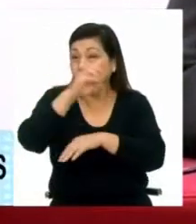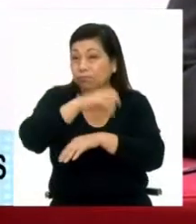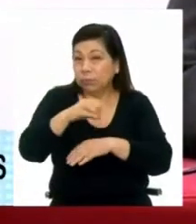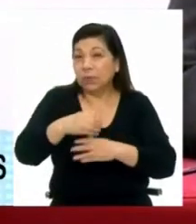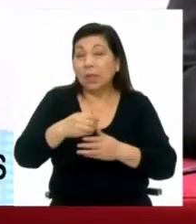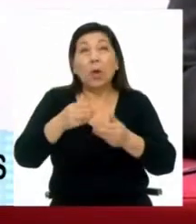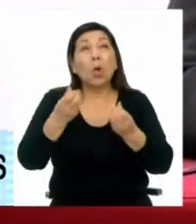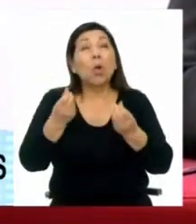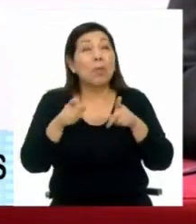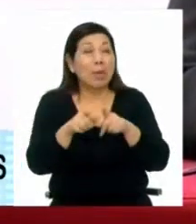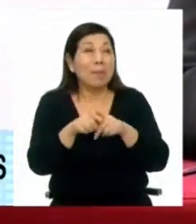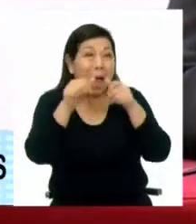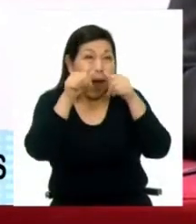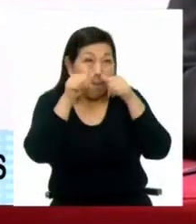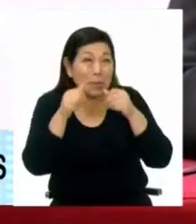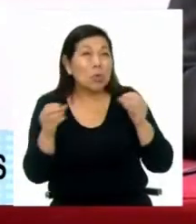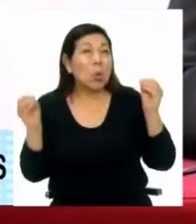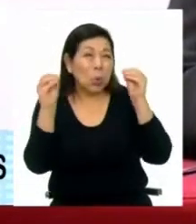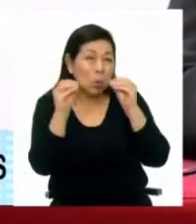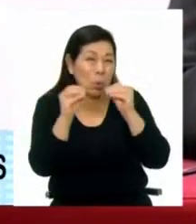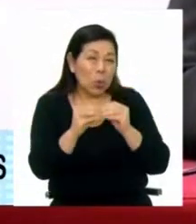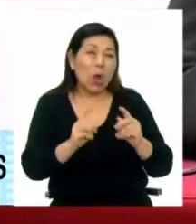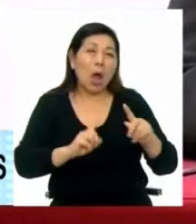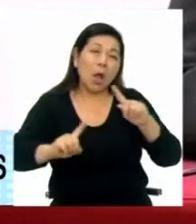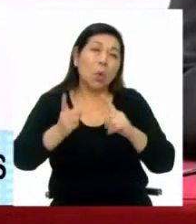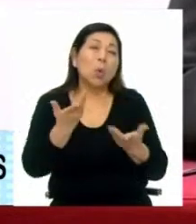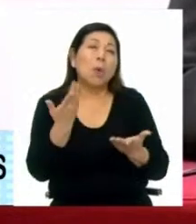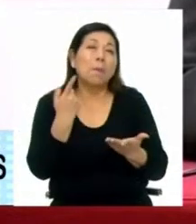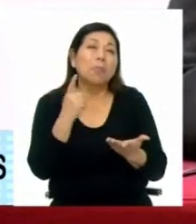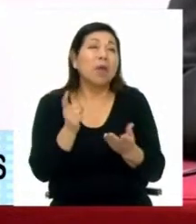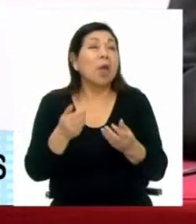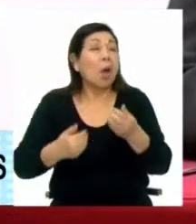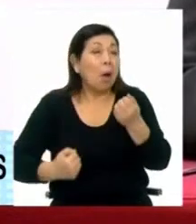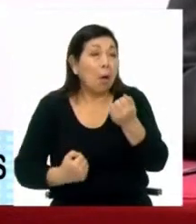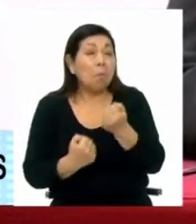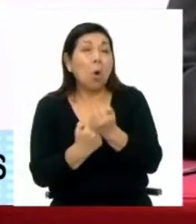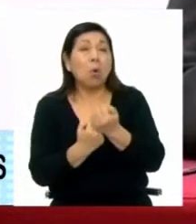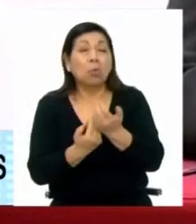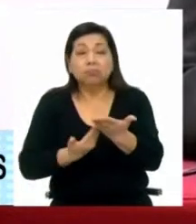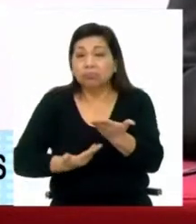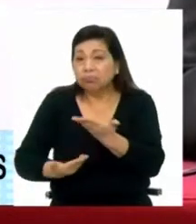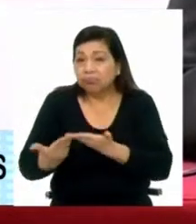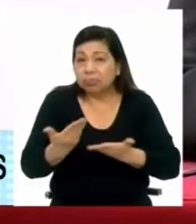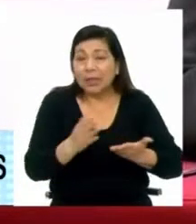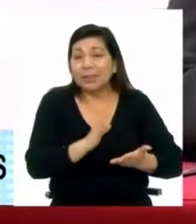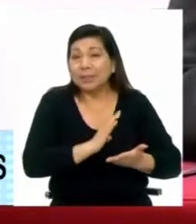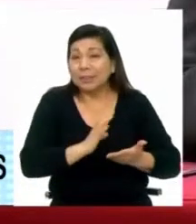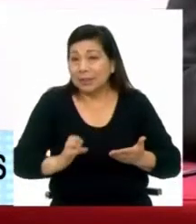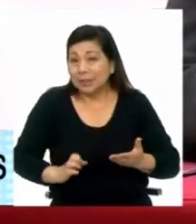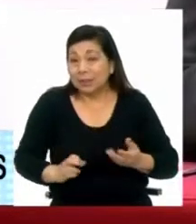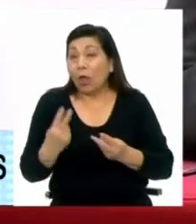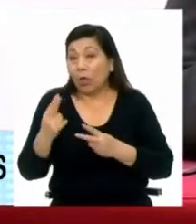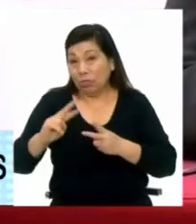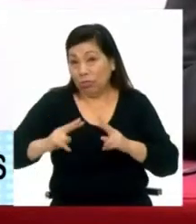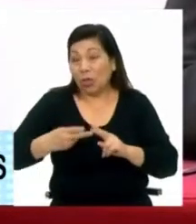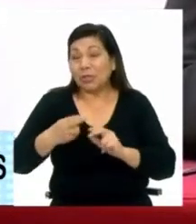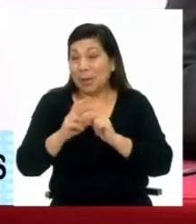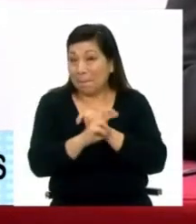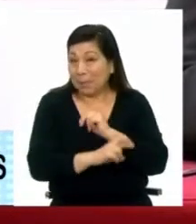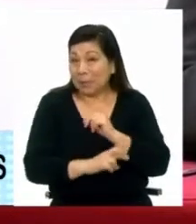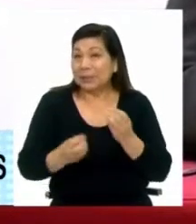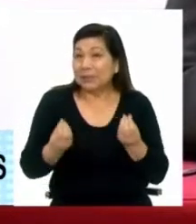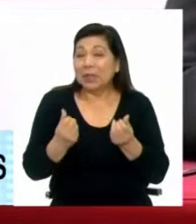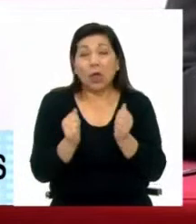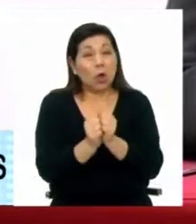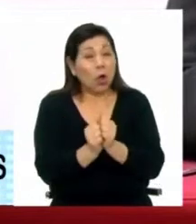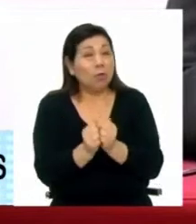poblaciones amazónicas. Hemos podido evaluar algunos mecanismos de cooperación de Estado entre ambos estados que tienen que